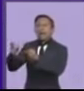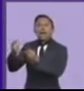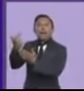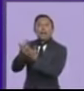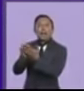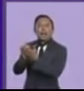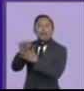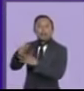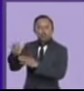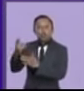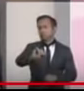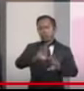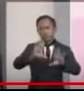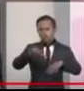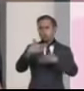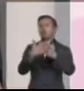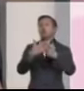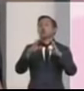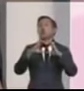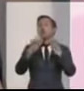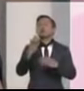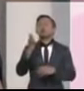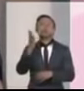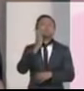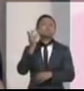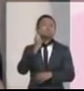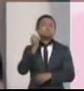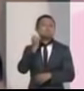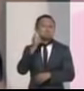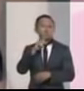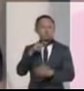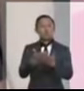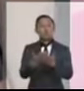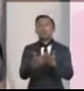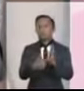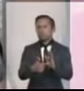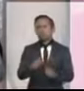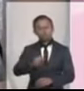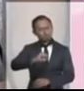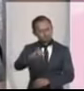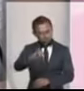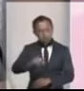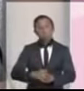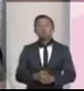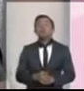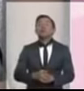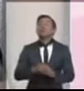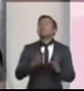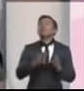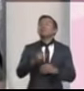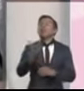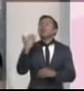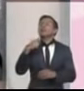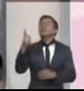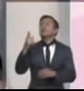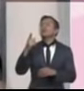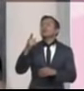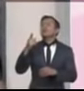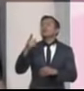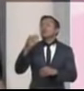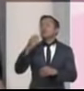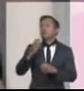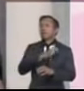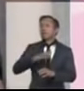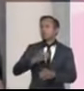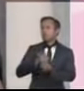vida supera lo que reveló en la 3 de 3. Usted, candidato, fue el primer gobernador independiente en todo México. Los ciudadanos de Nuevo León eligieron con